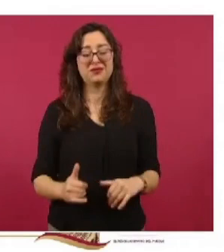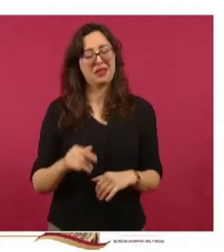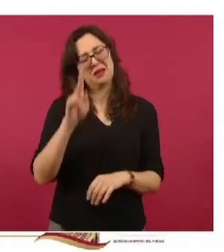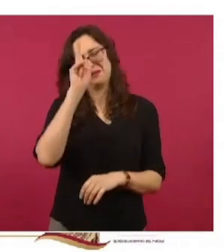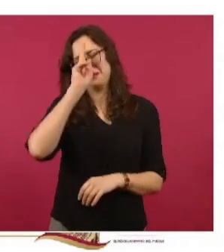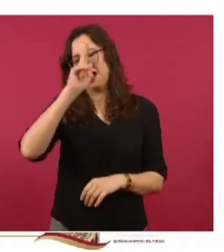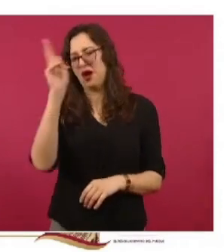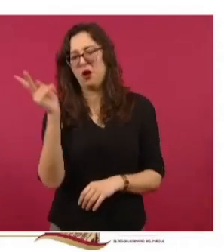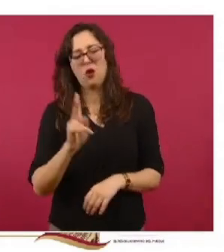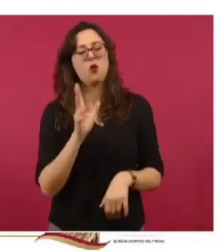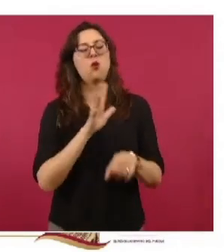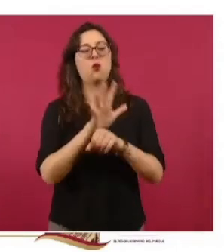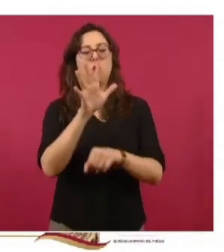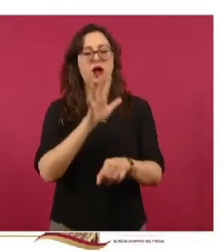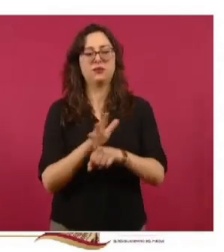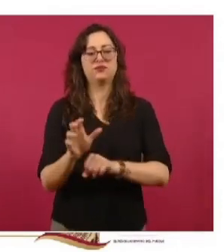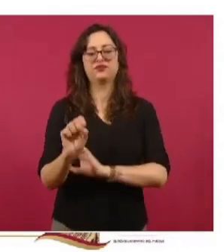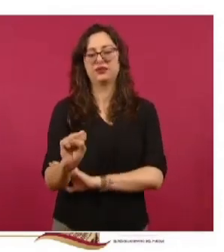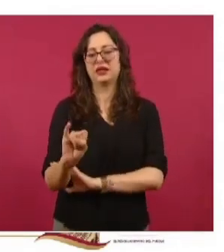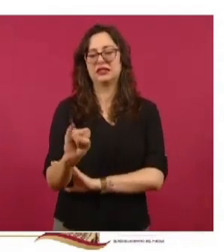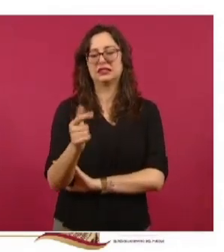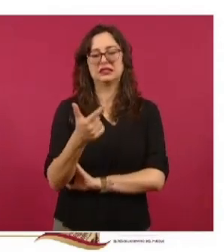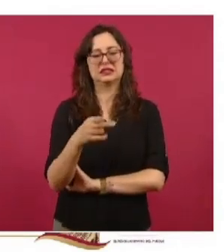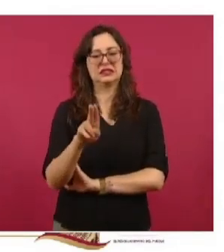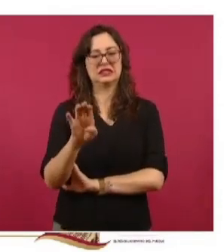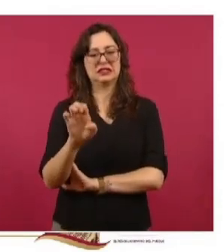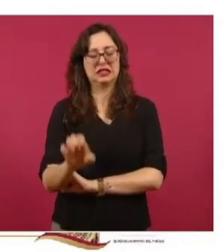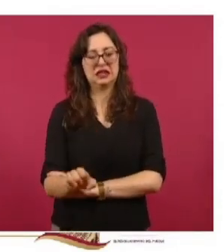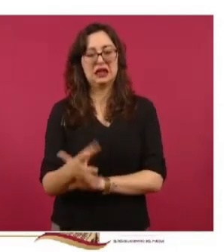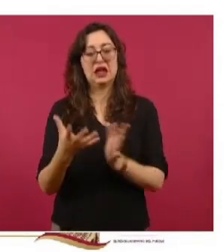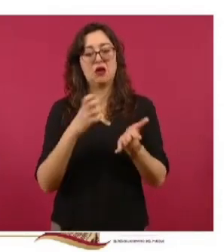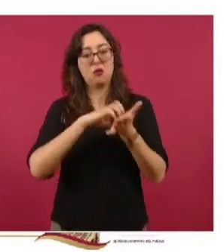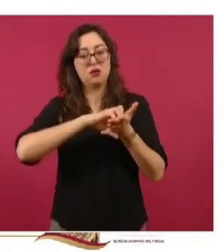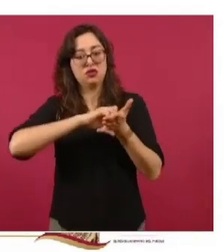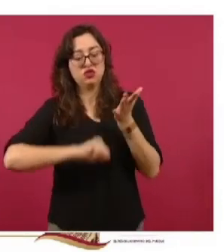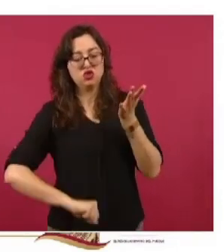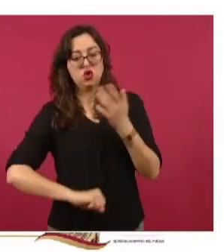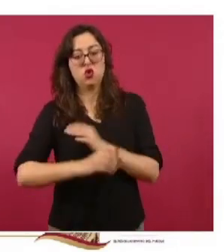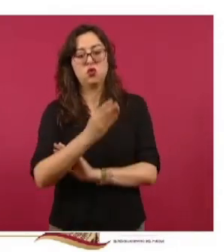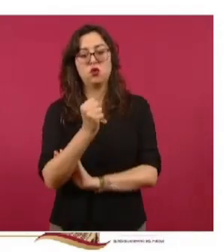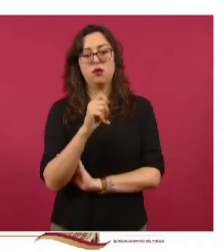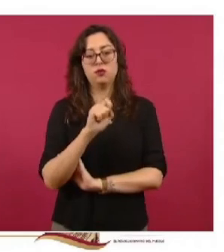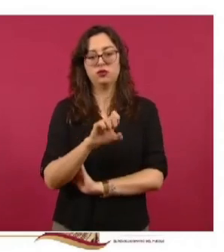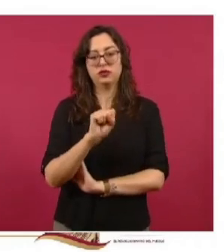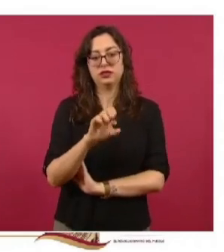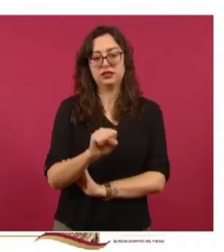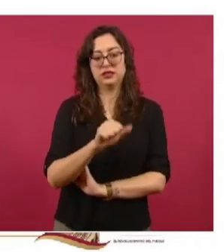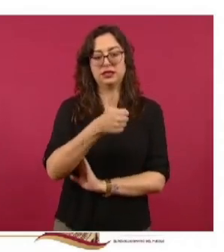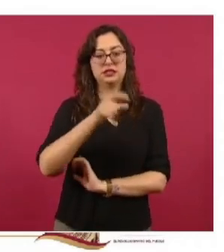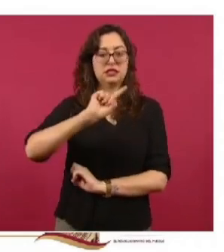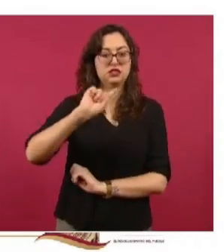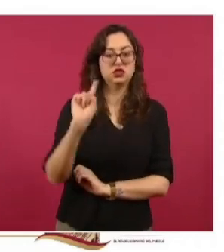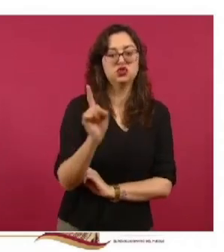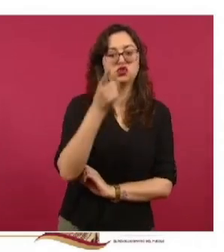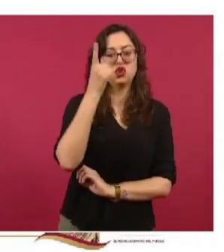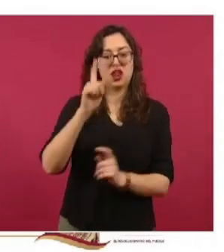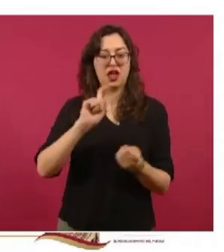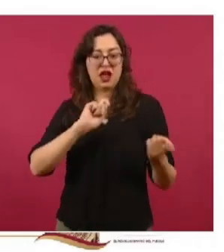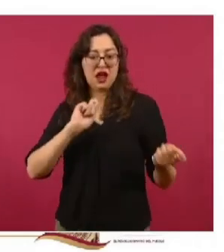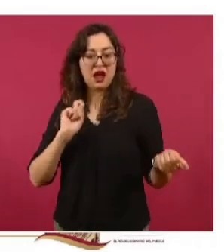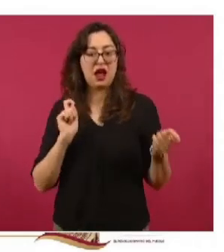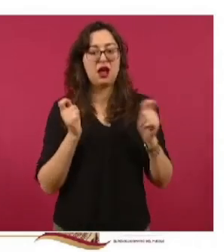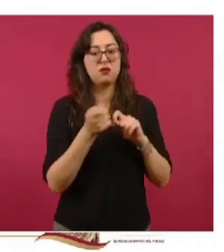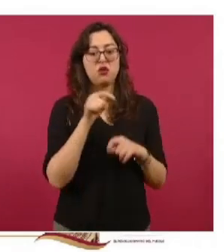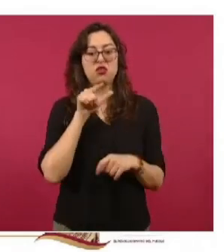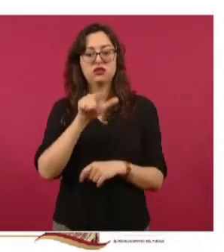66 centavos de dólar, un tipo cambiario de 17 pesos con 22 centavos para envío de efectivo y